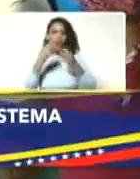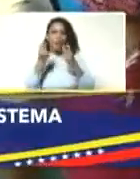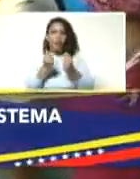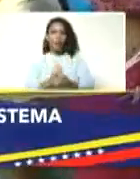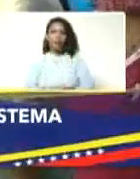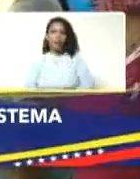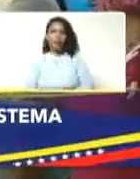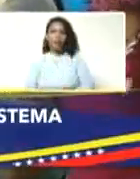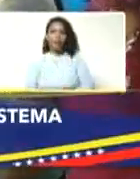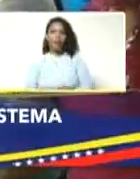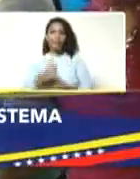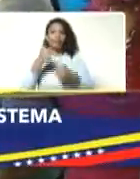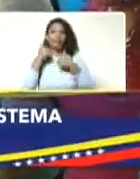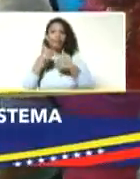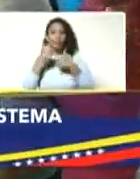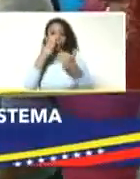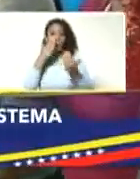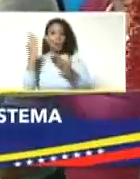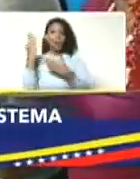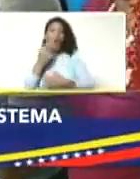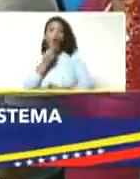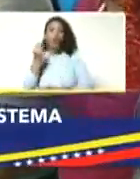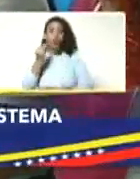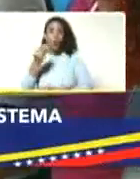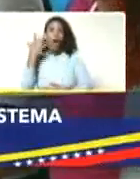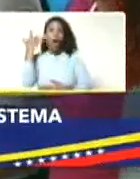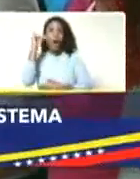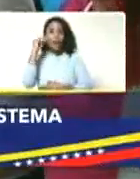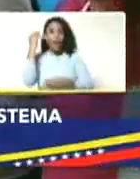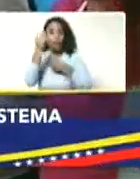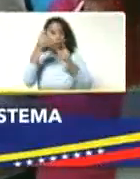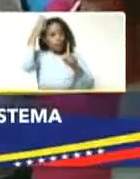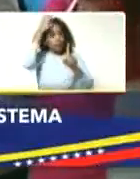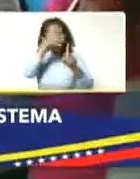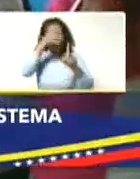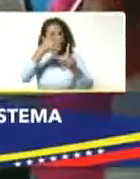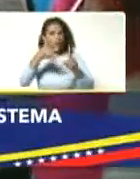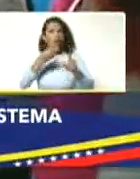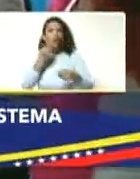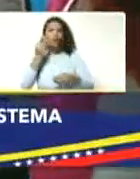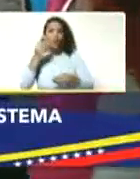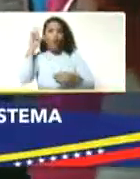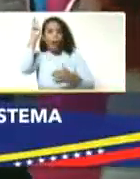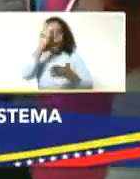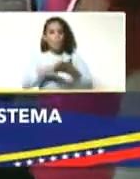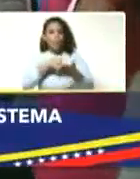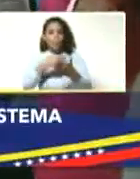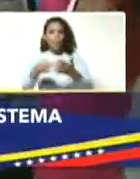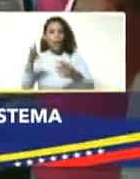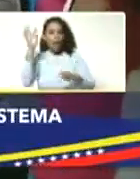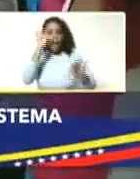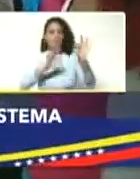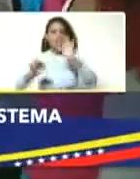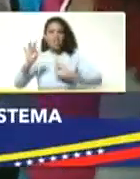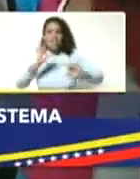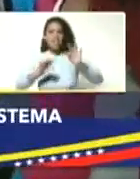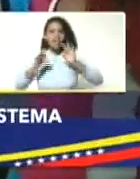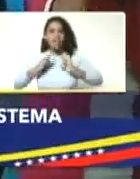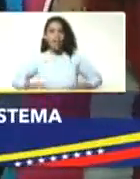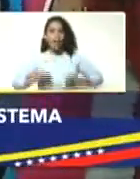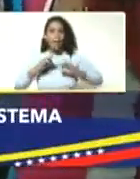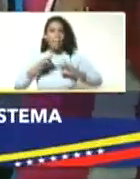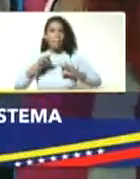¿Verdad? Sí. Oye, qué bueno, ¿eh? Una juventud, hay que sembrar en la juventud las matemáticas, la física, la química, la biología,